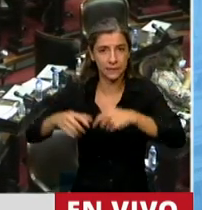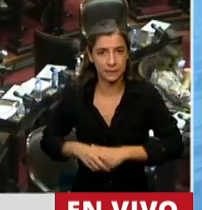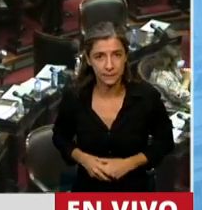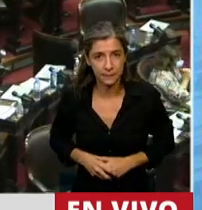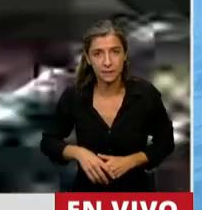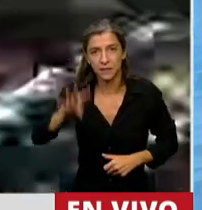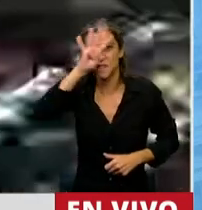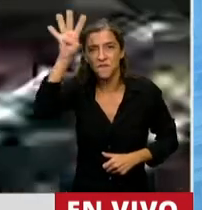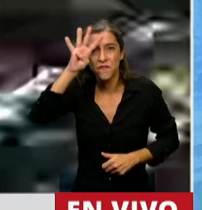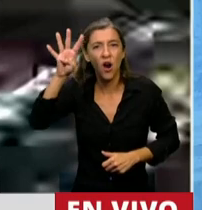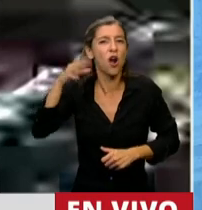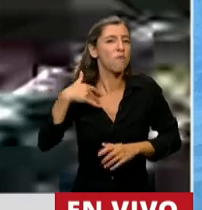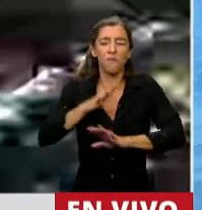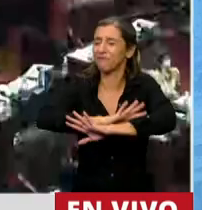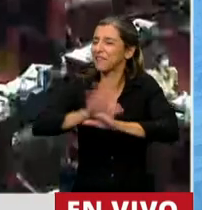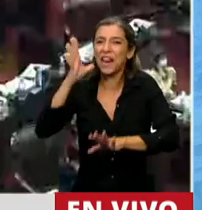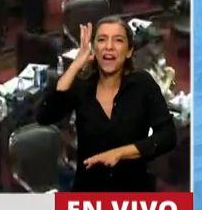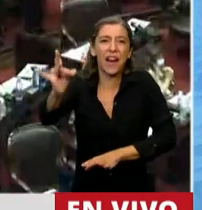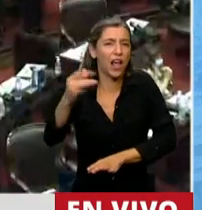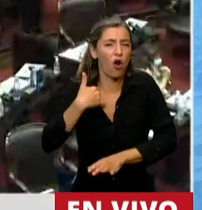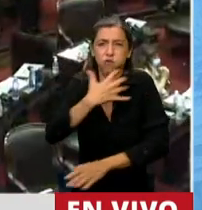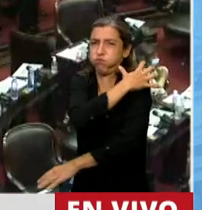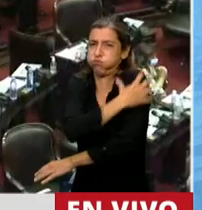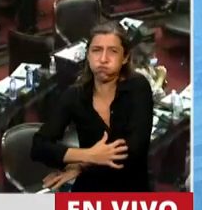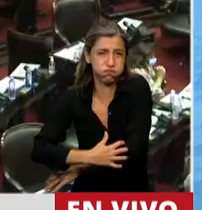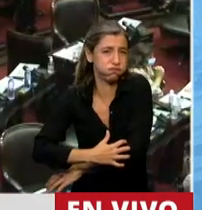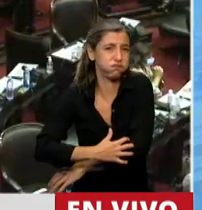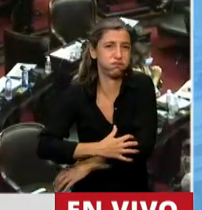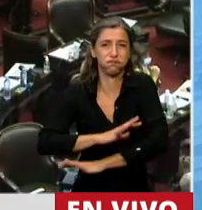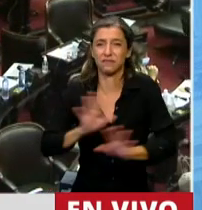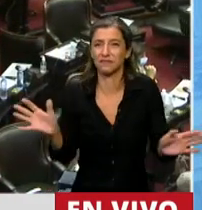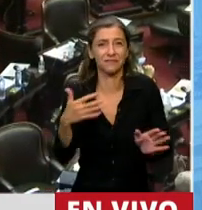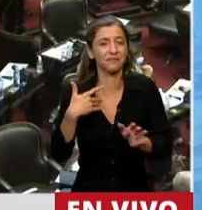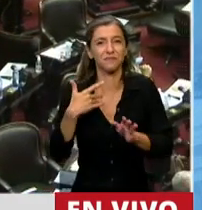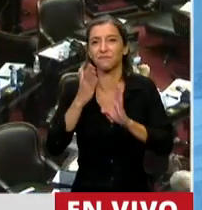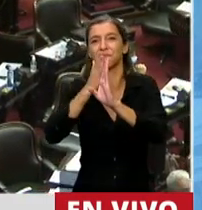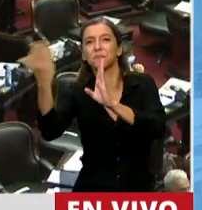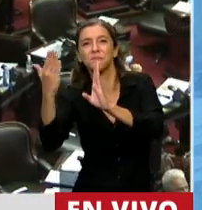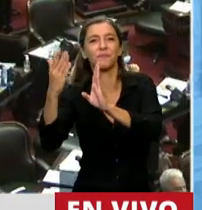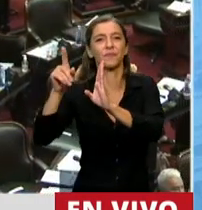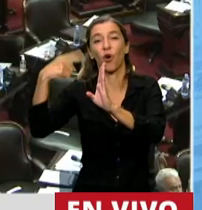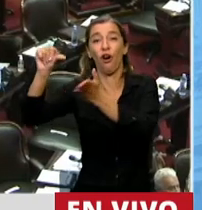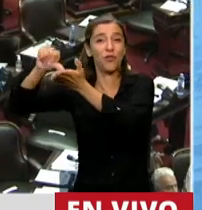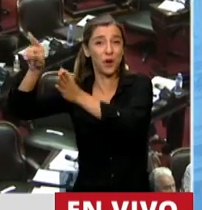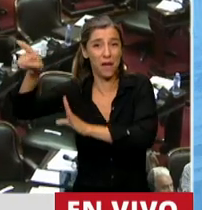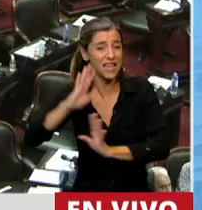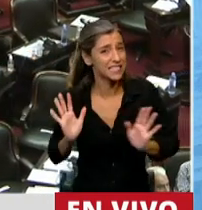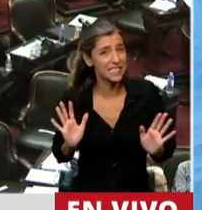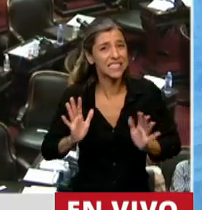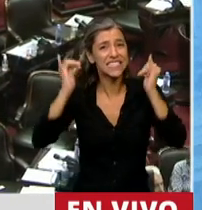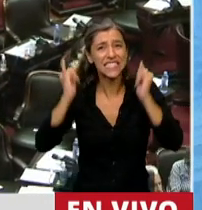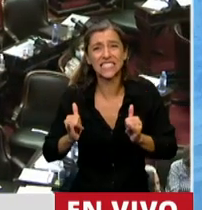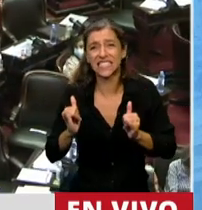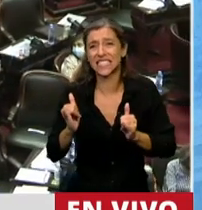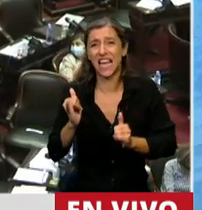de pobreza, una provincia que limita con otro país que tiene profundas carencias y que sin embargo ha